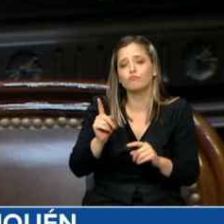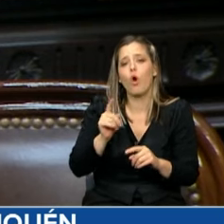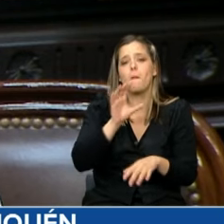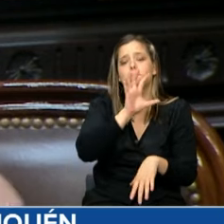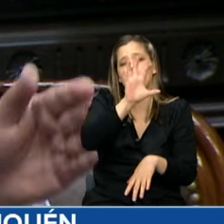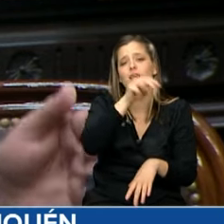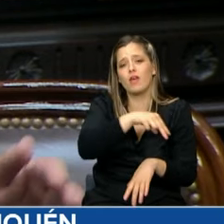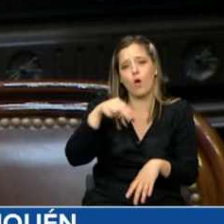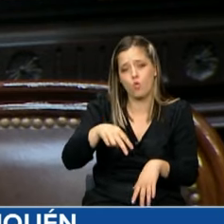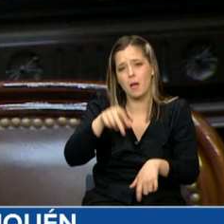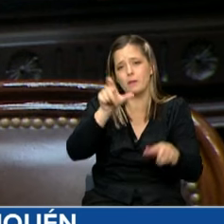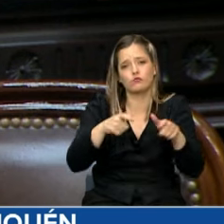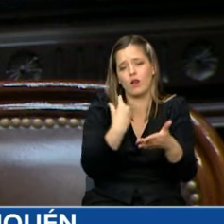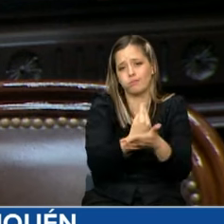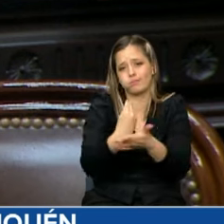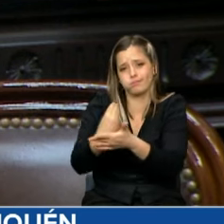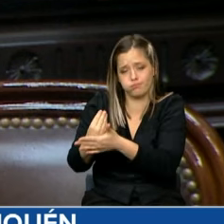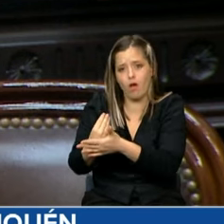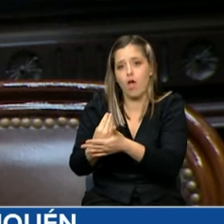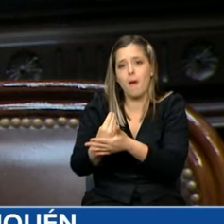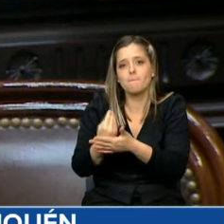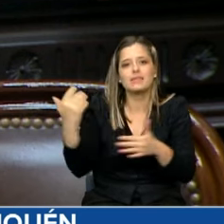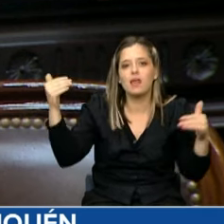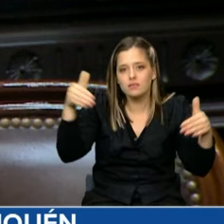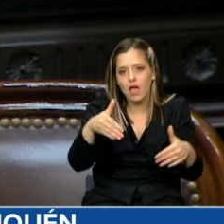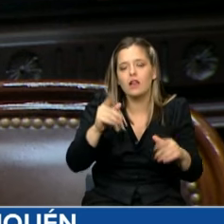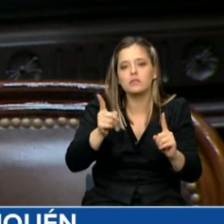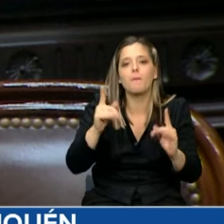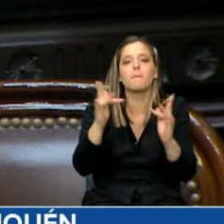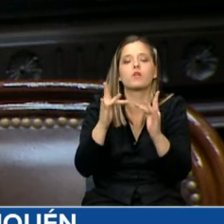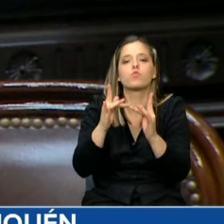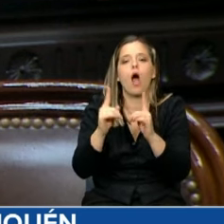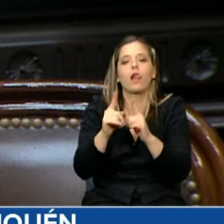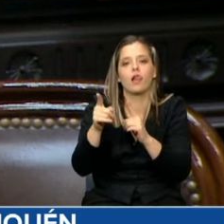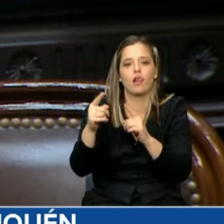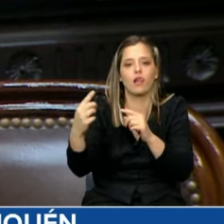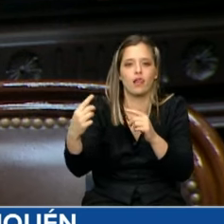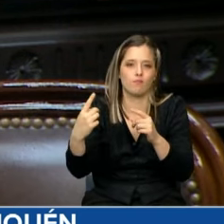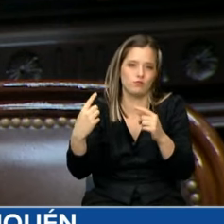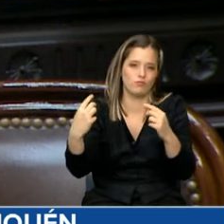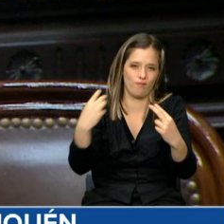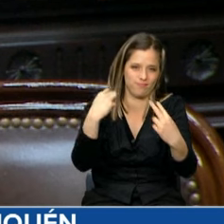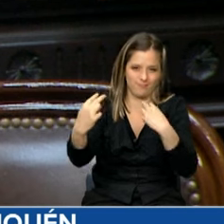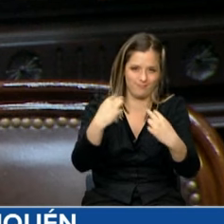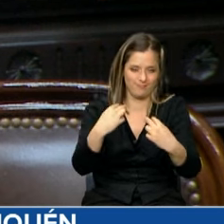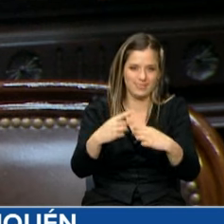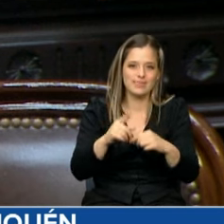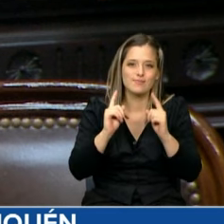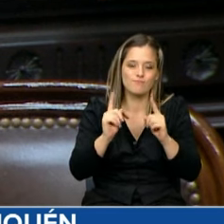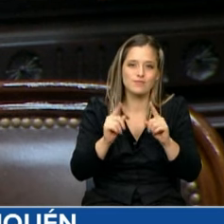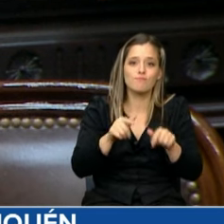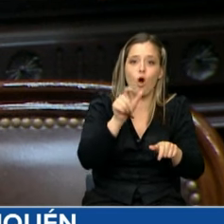provincia del neuquén presencialmente y también virtualmente con un acompañamiento masivo que hemos tenido de todos los intendentes